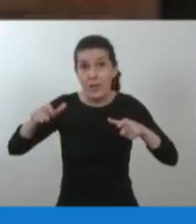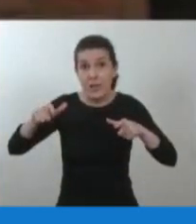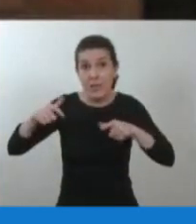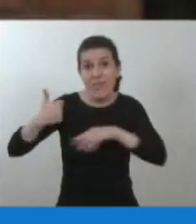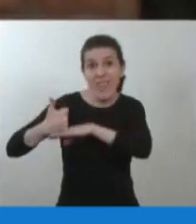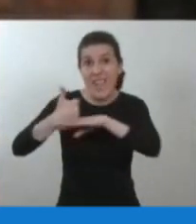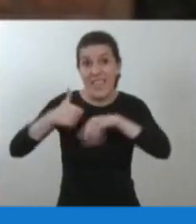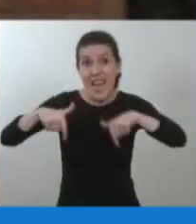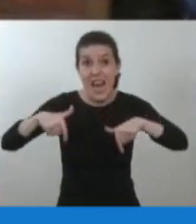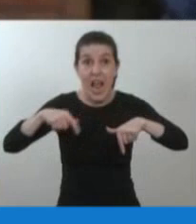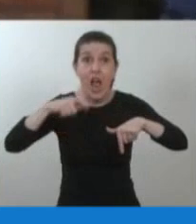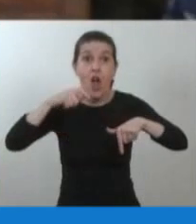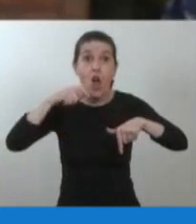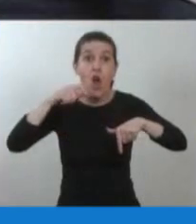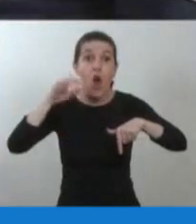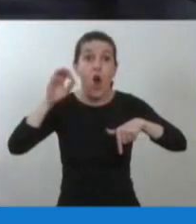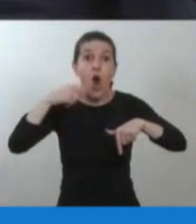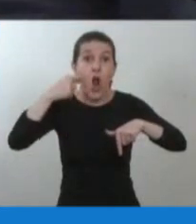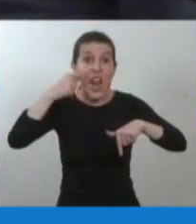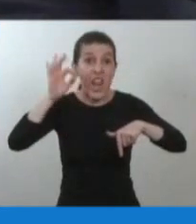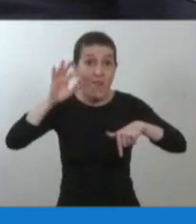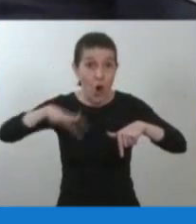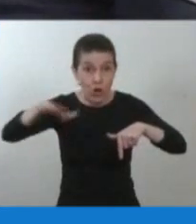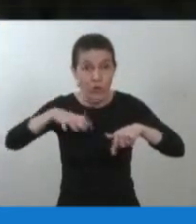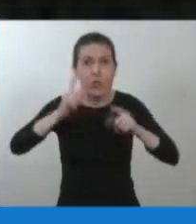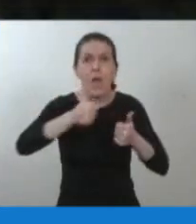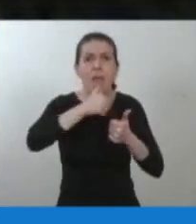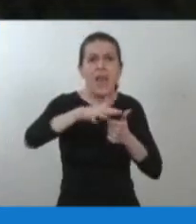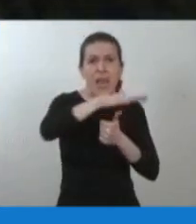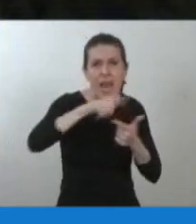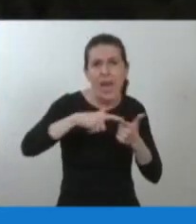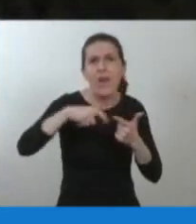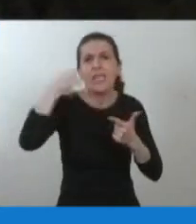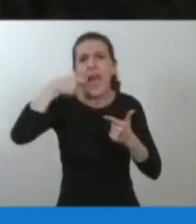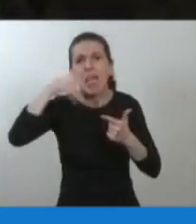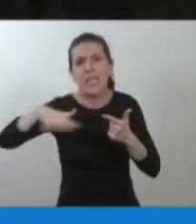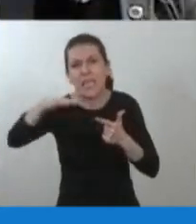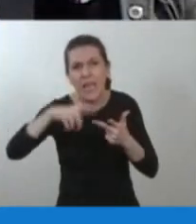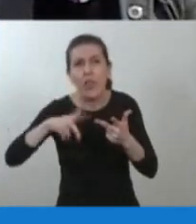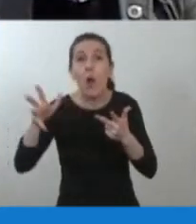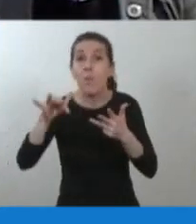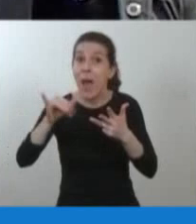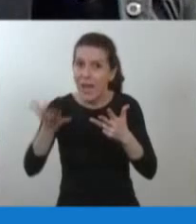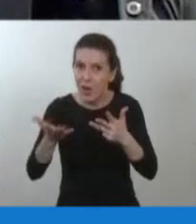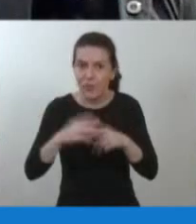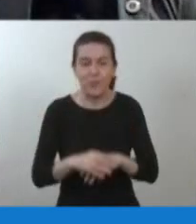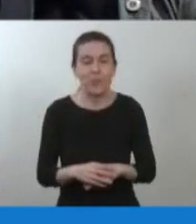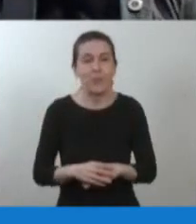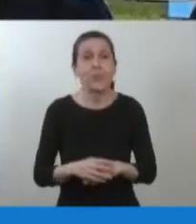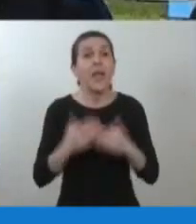olivo hacia quienes están en quilmes en san isidro y en merlo